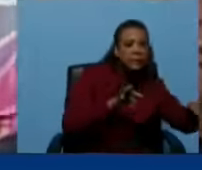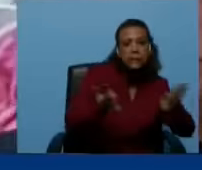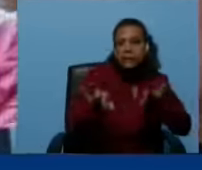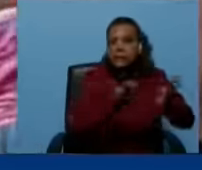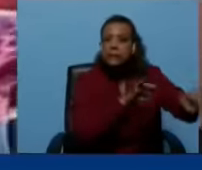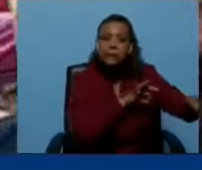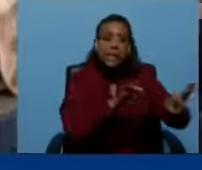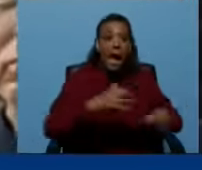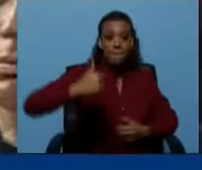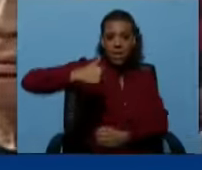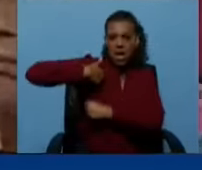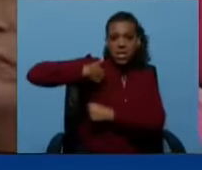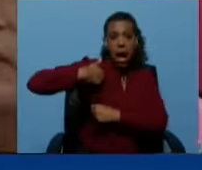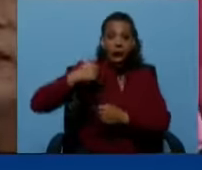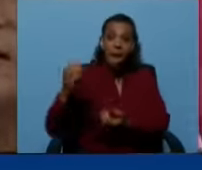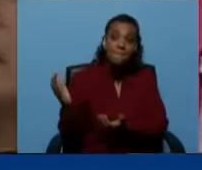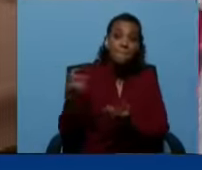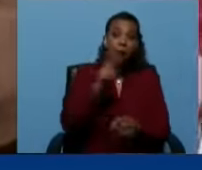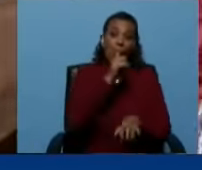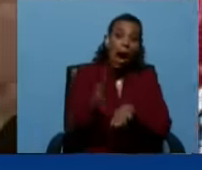y militares para recibirlo.